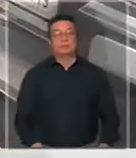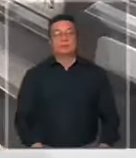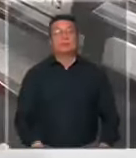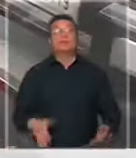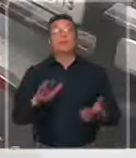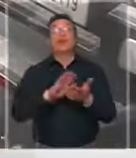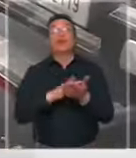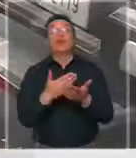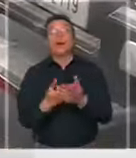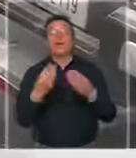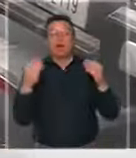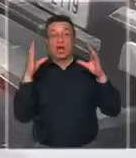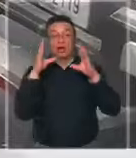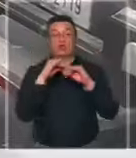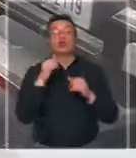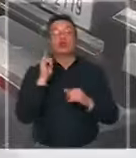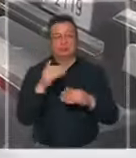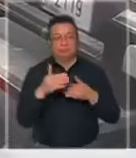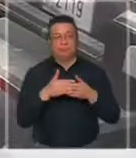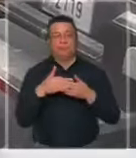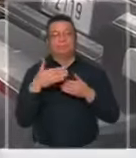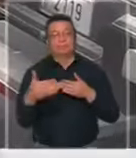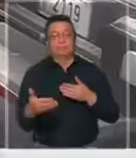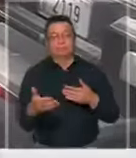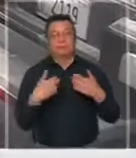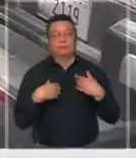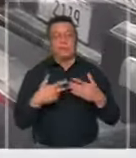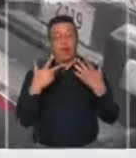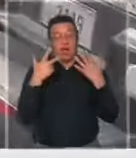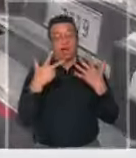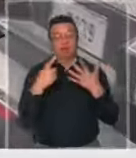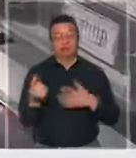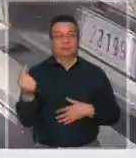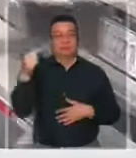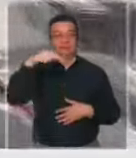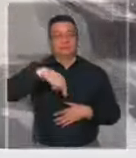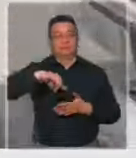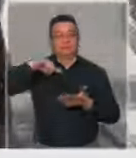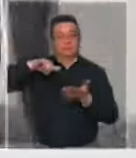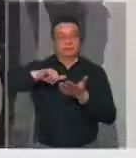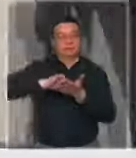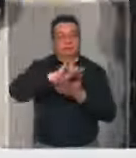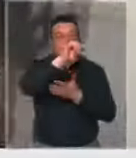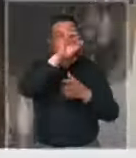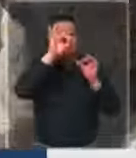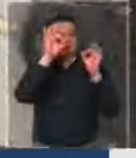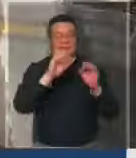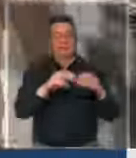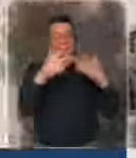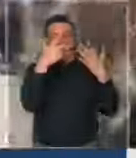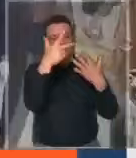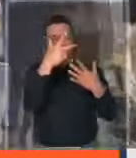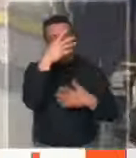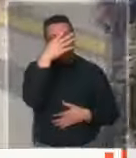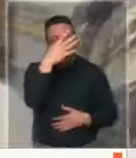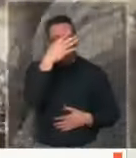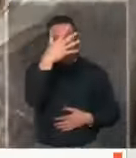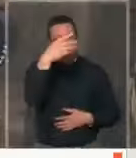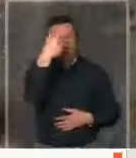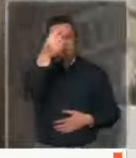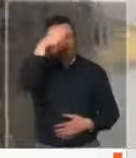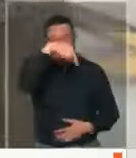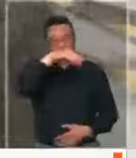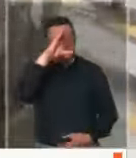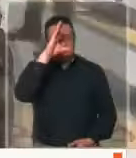¿Qué tal? Buenas noches. Sí, con algo de retraso, a las 8 se decía que iba a llegar acá el avión, finalmente lo hizo a las 8:45 de la